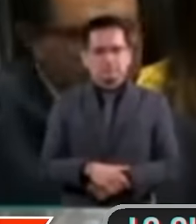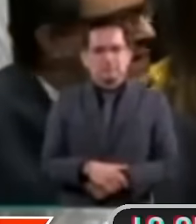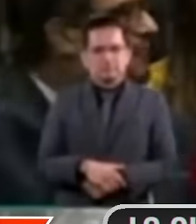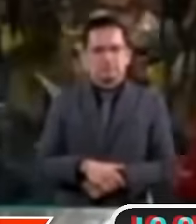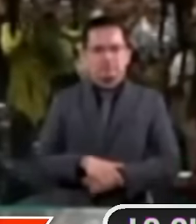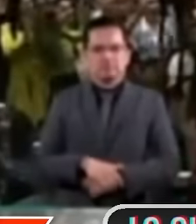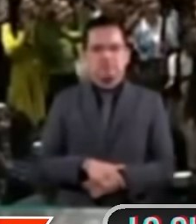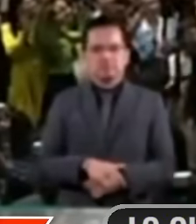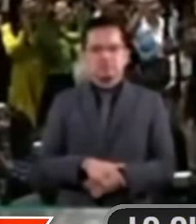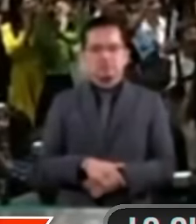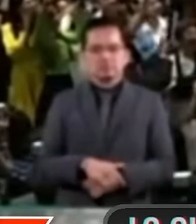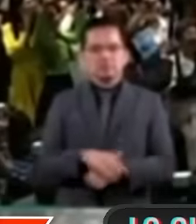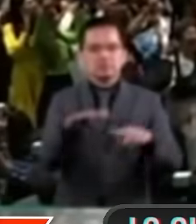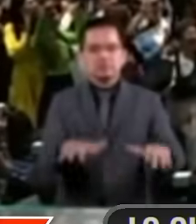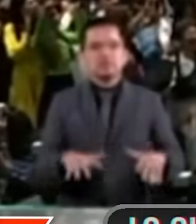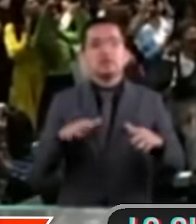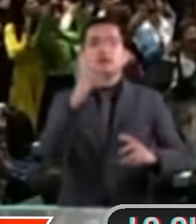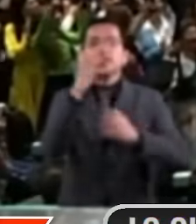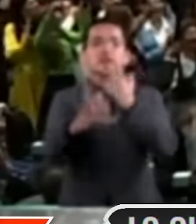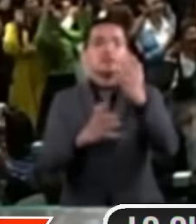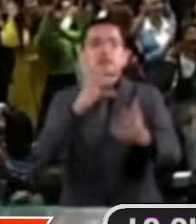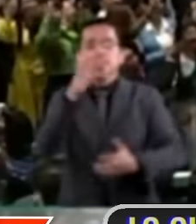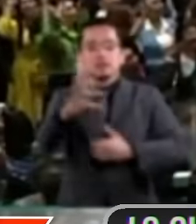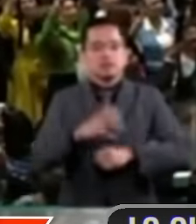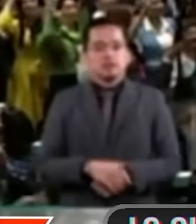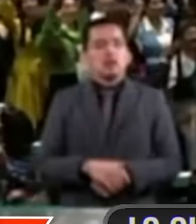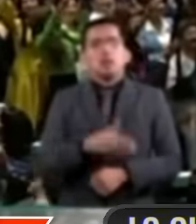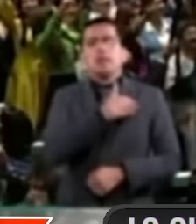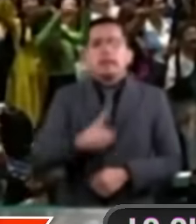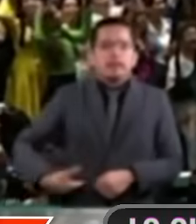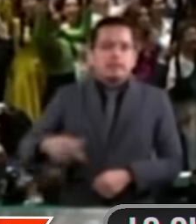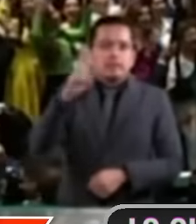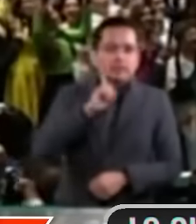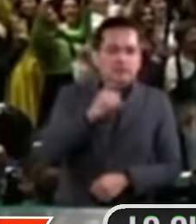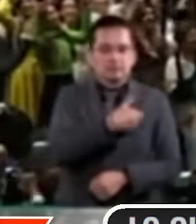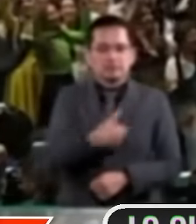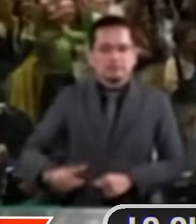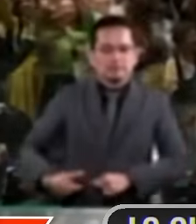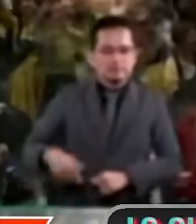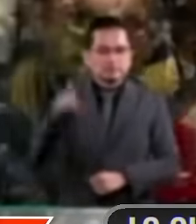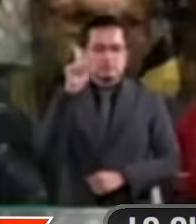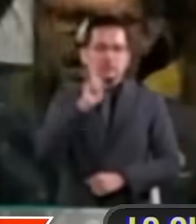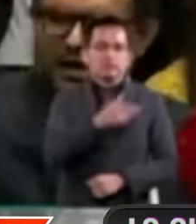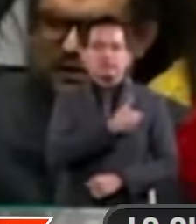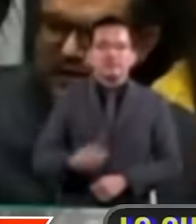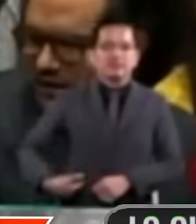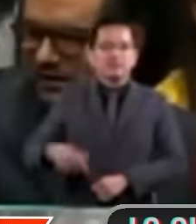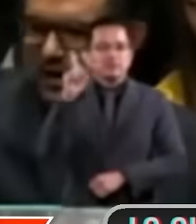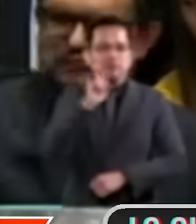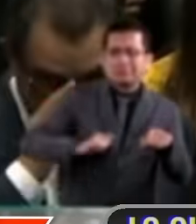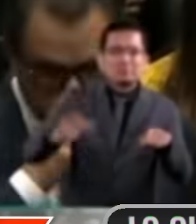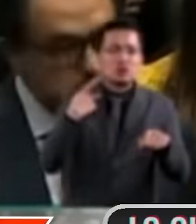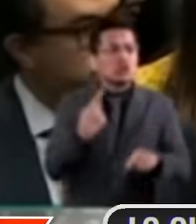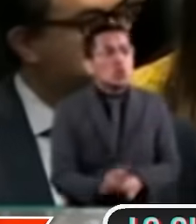¡Bravo! ¡Presidenta! ¡Presidenta! ¡Presidenta! ¡Presidenta!